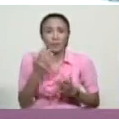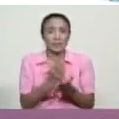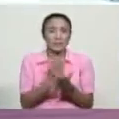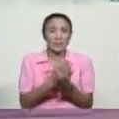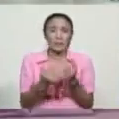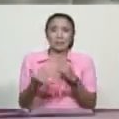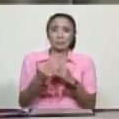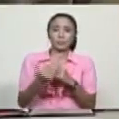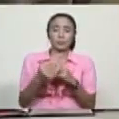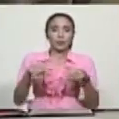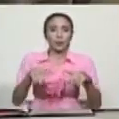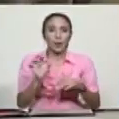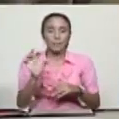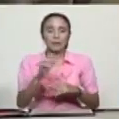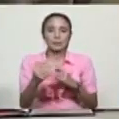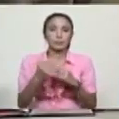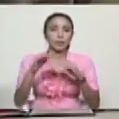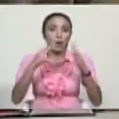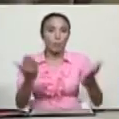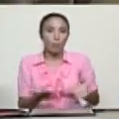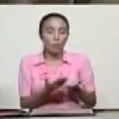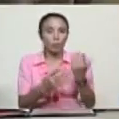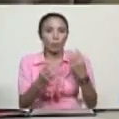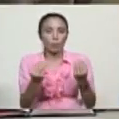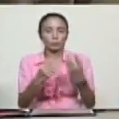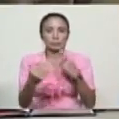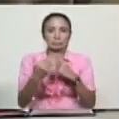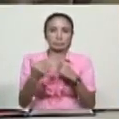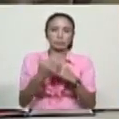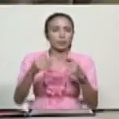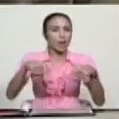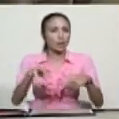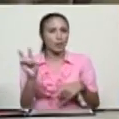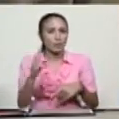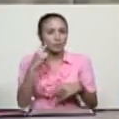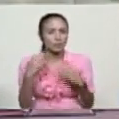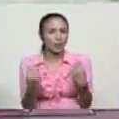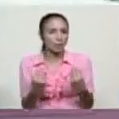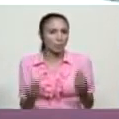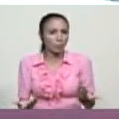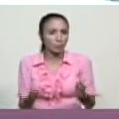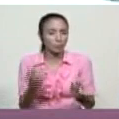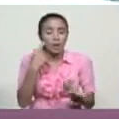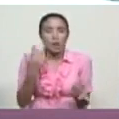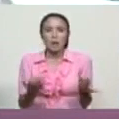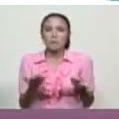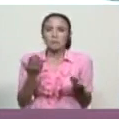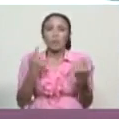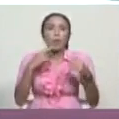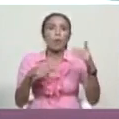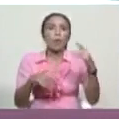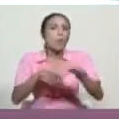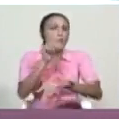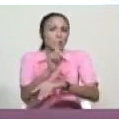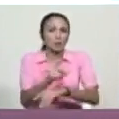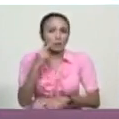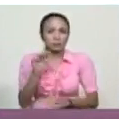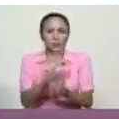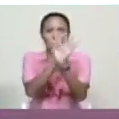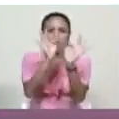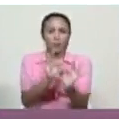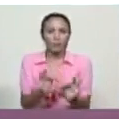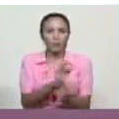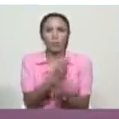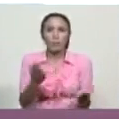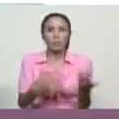registrado en nuestro continente y en el mundo. Aquí Venezuela se ratifica como una bastión de la lucha por